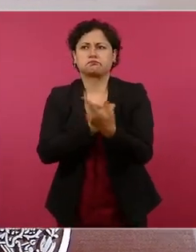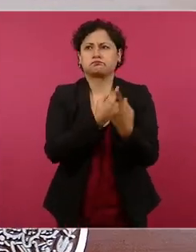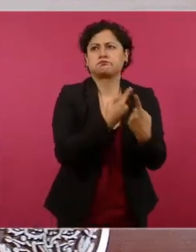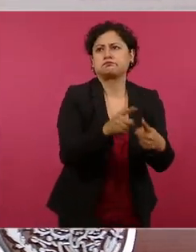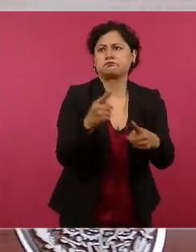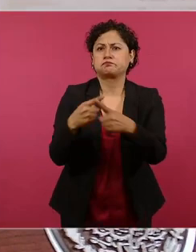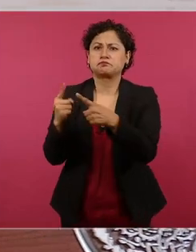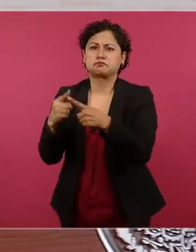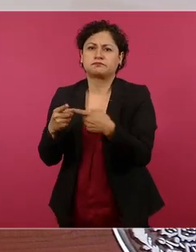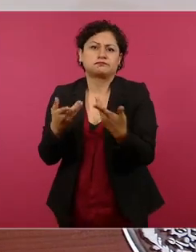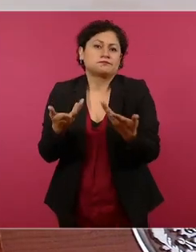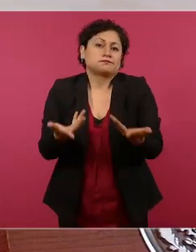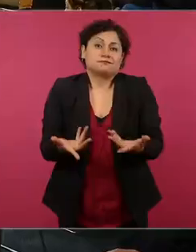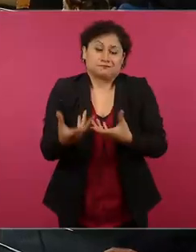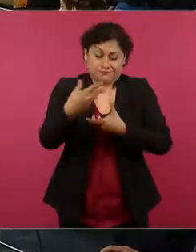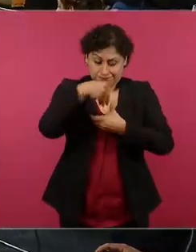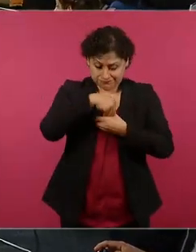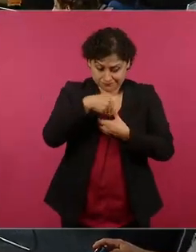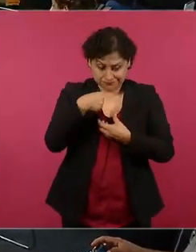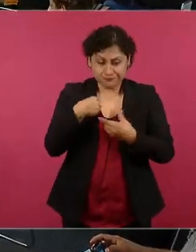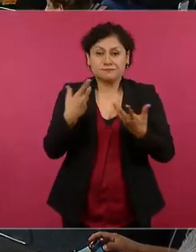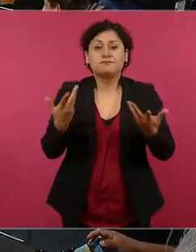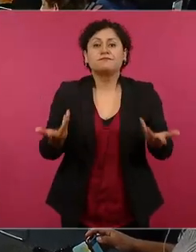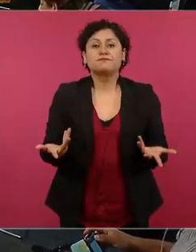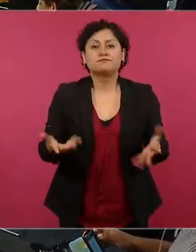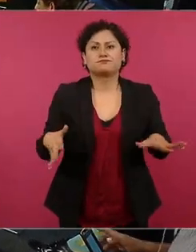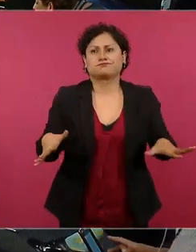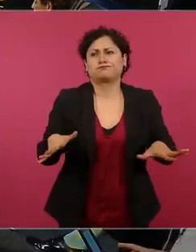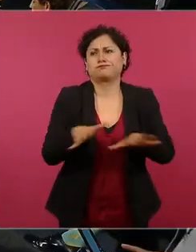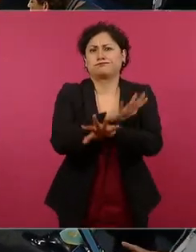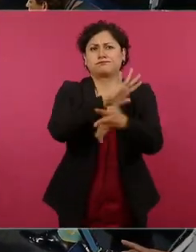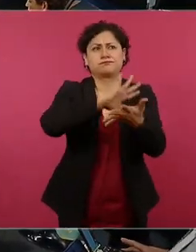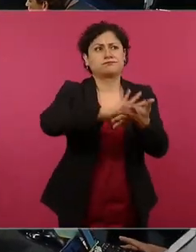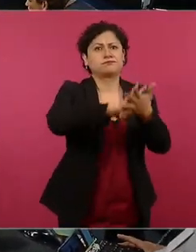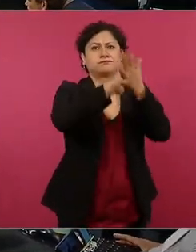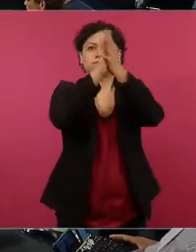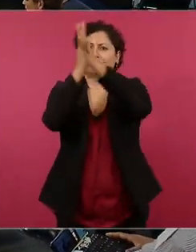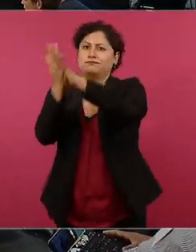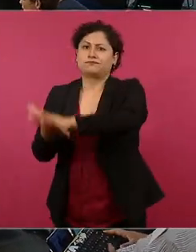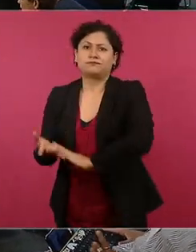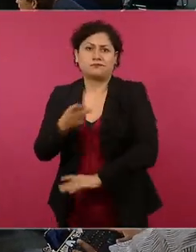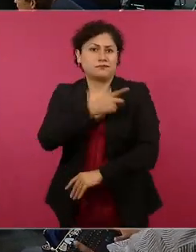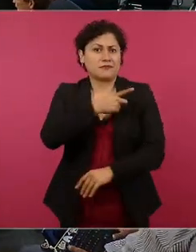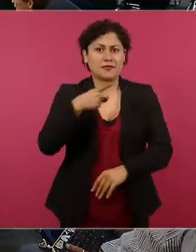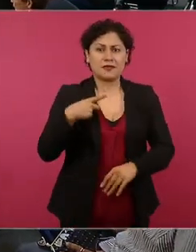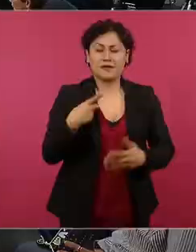transformar, hay que cambiar estructuras, hay que